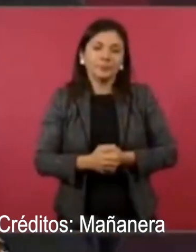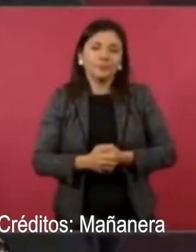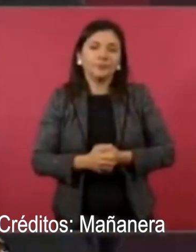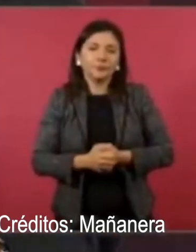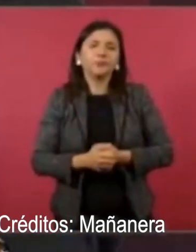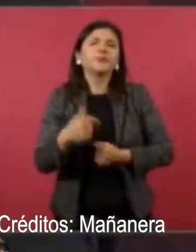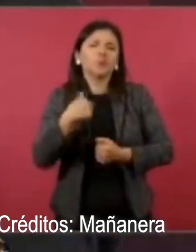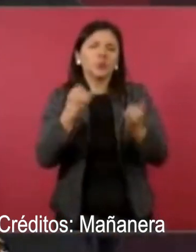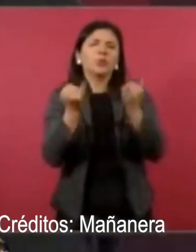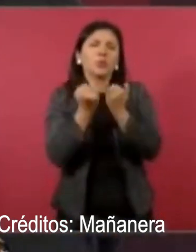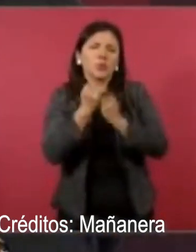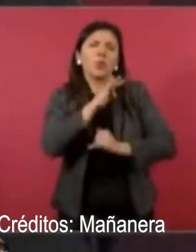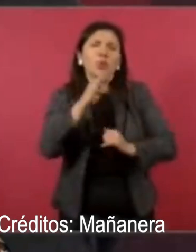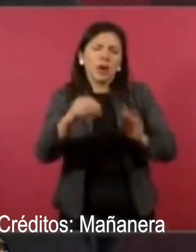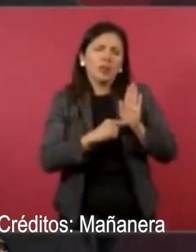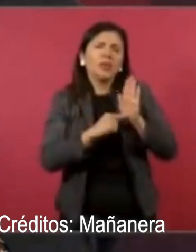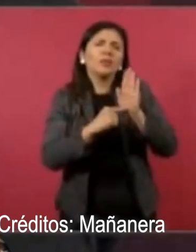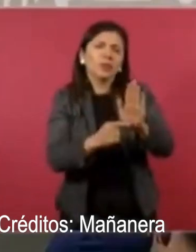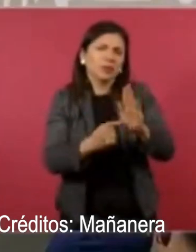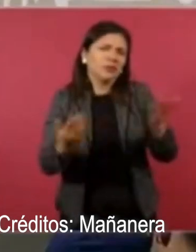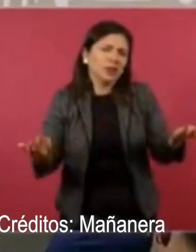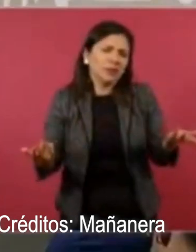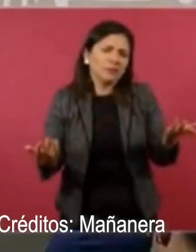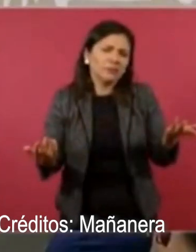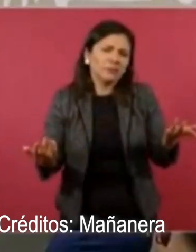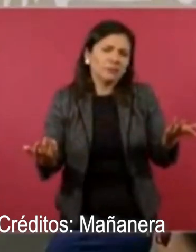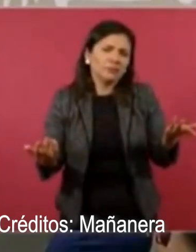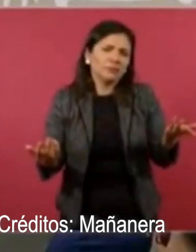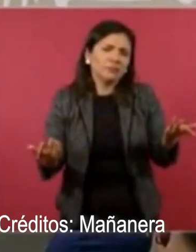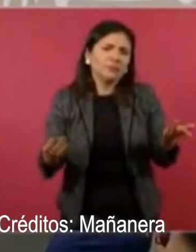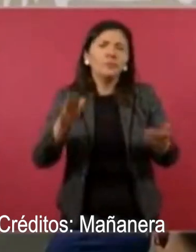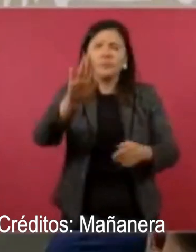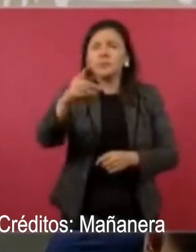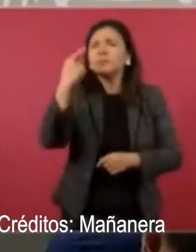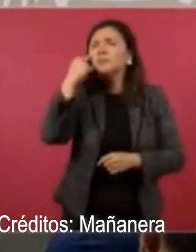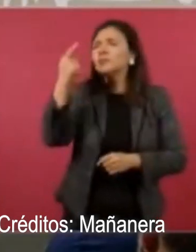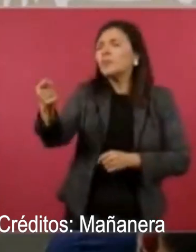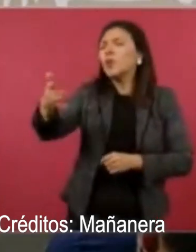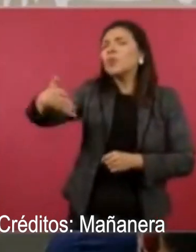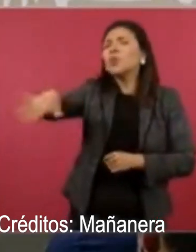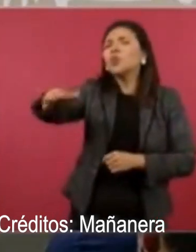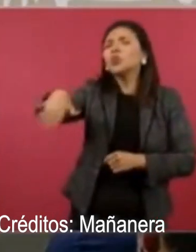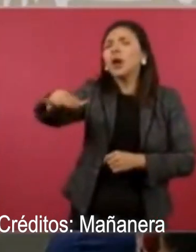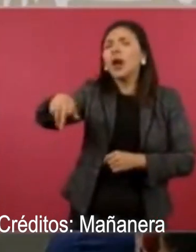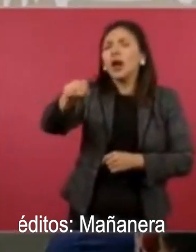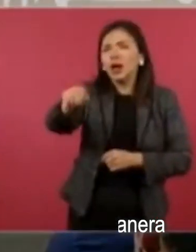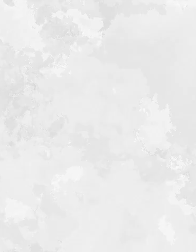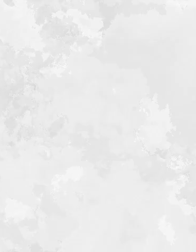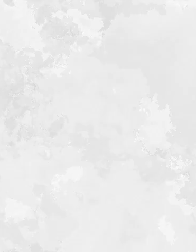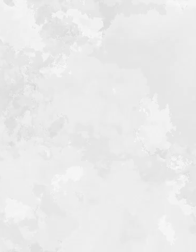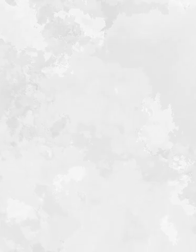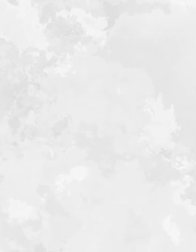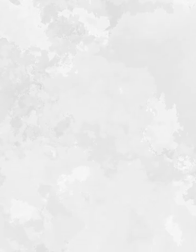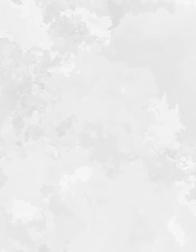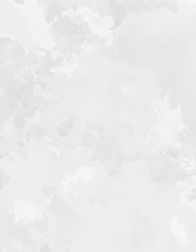te podría poner… ¿Por qué, presidente? Yo te podría poner, a ver, busca mientras, pon ese…